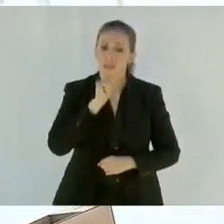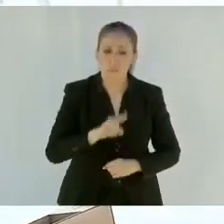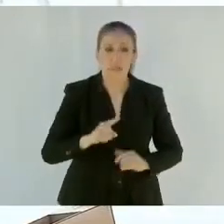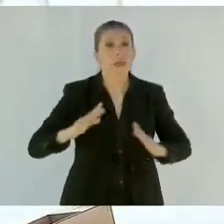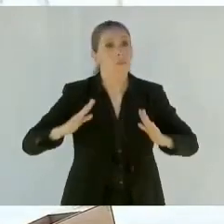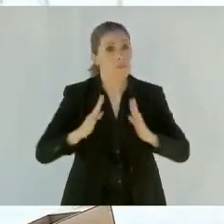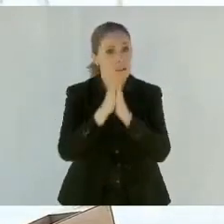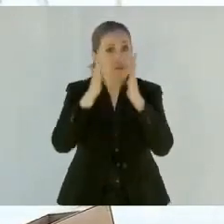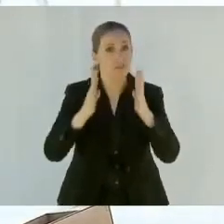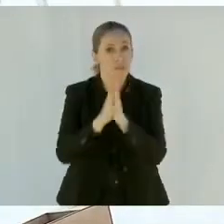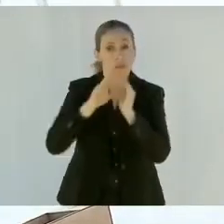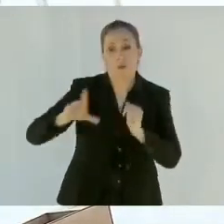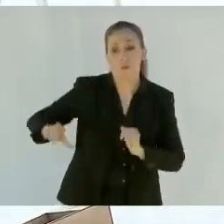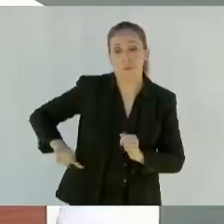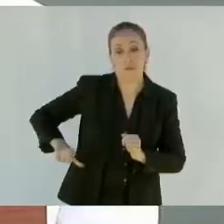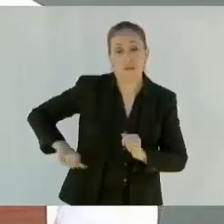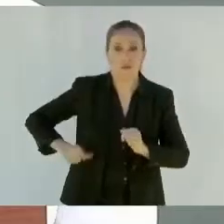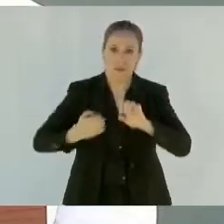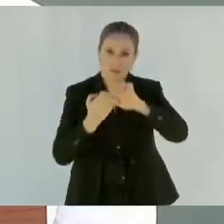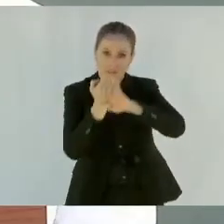estado y de manera muy